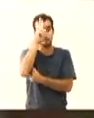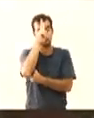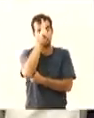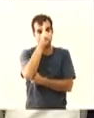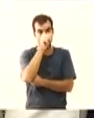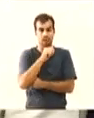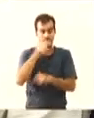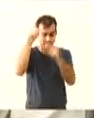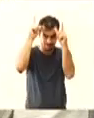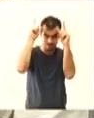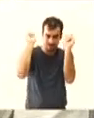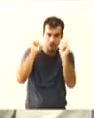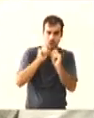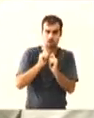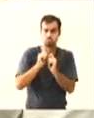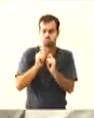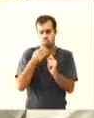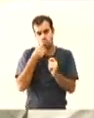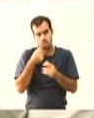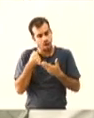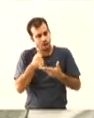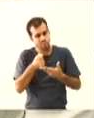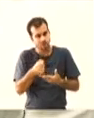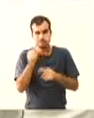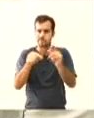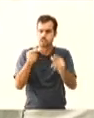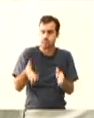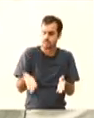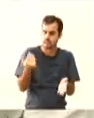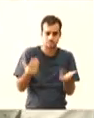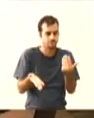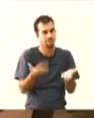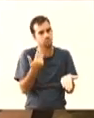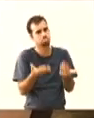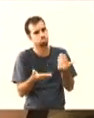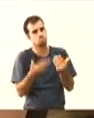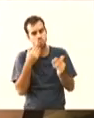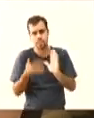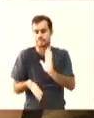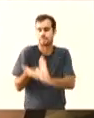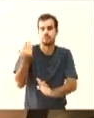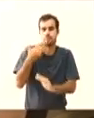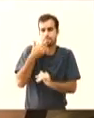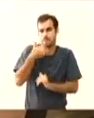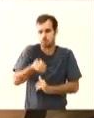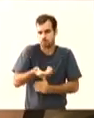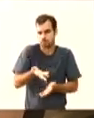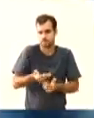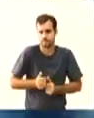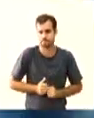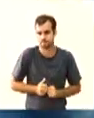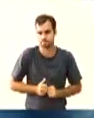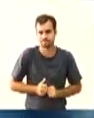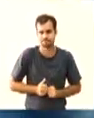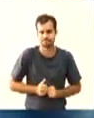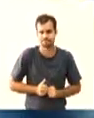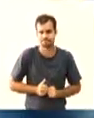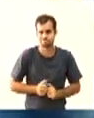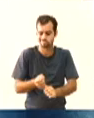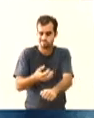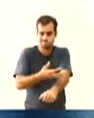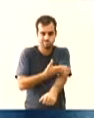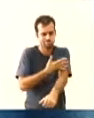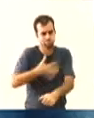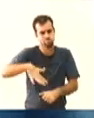futuros tecnólogos y enfermeros, de contribuir con la vida de las personas y así salvar de una manera muy bonita a